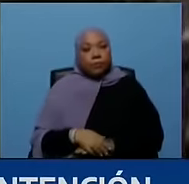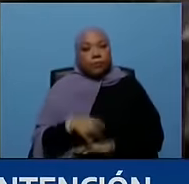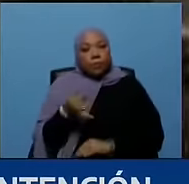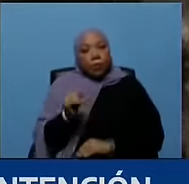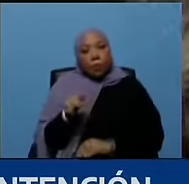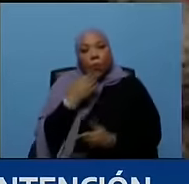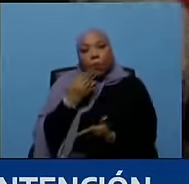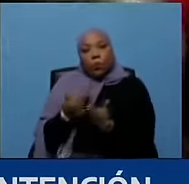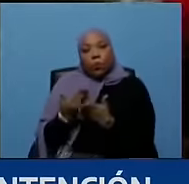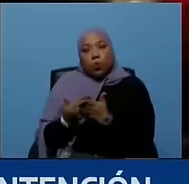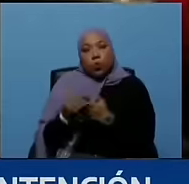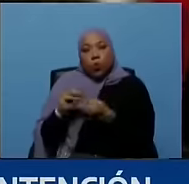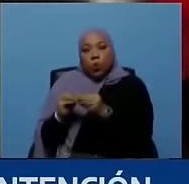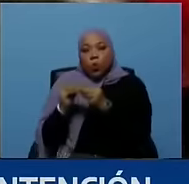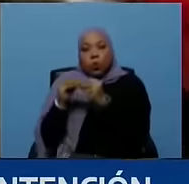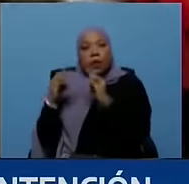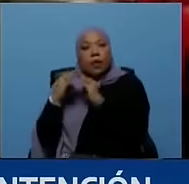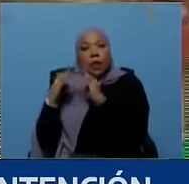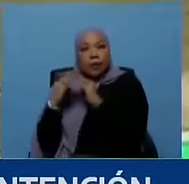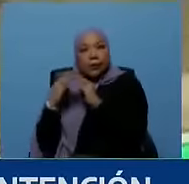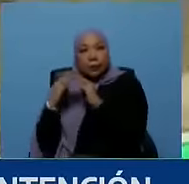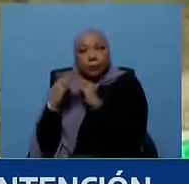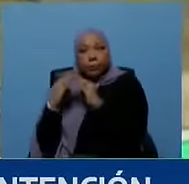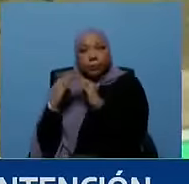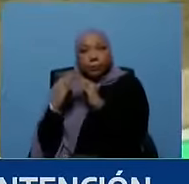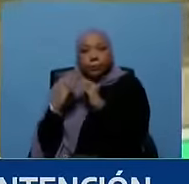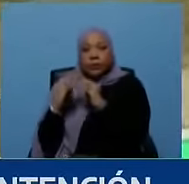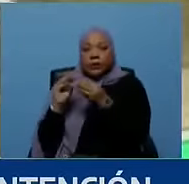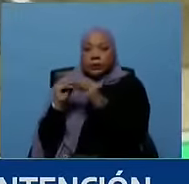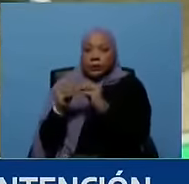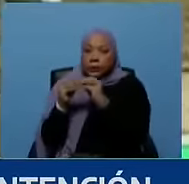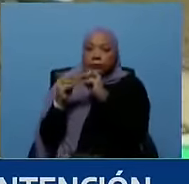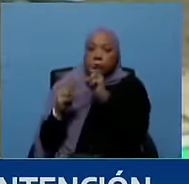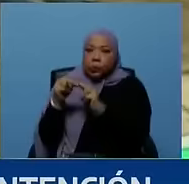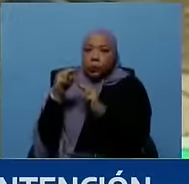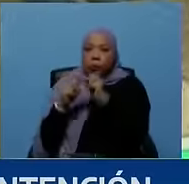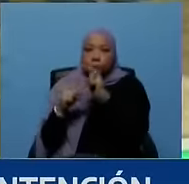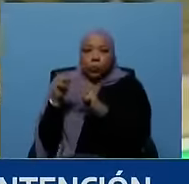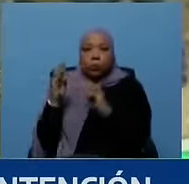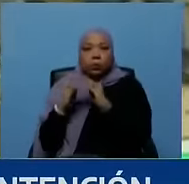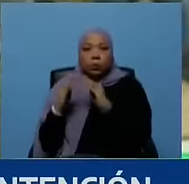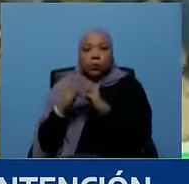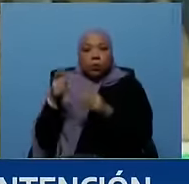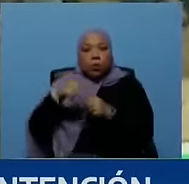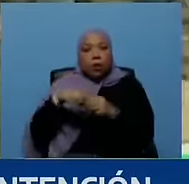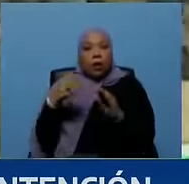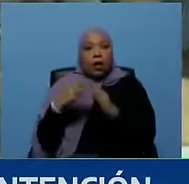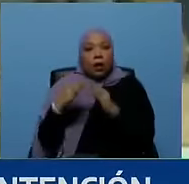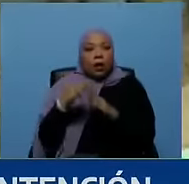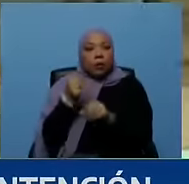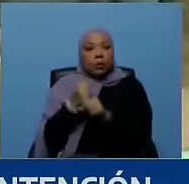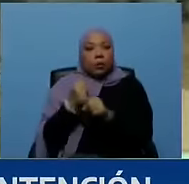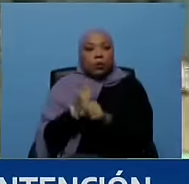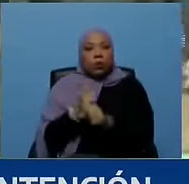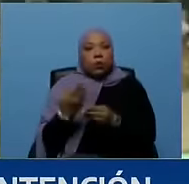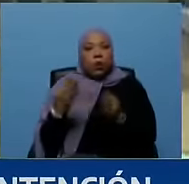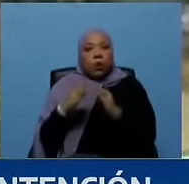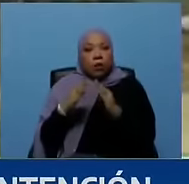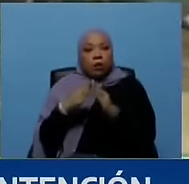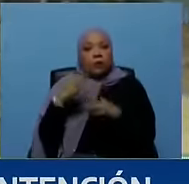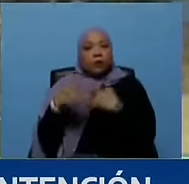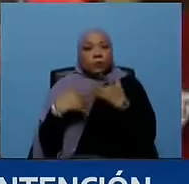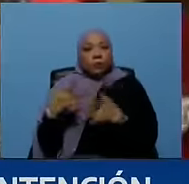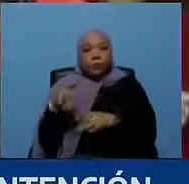tienen un proyecto de arreglar viviendas o construir, yo diría arreglar, ¿verdad?